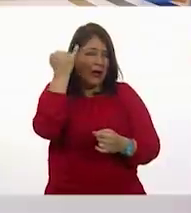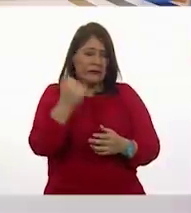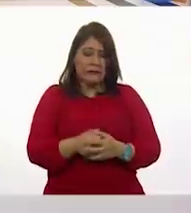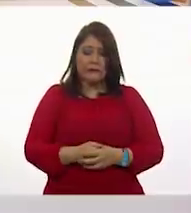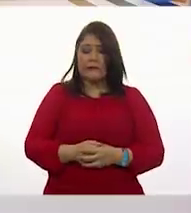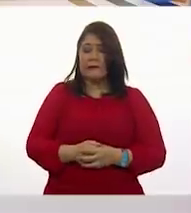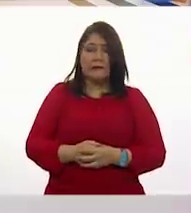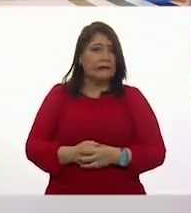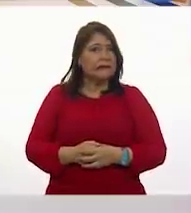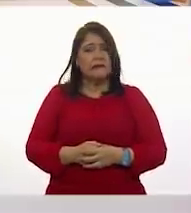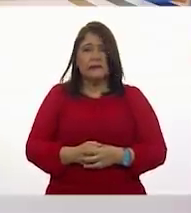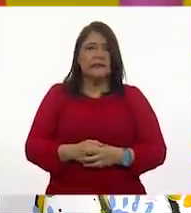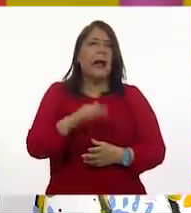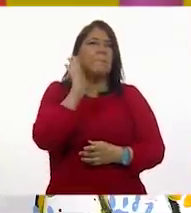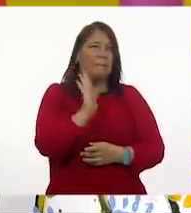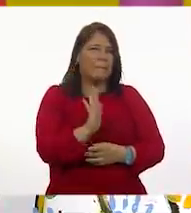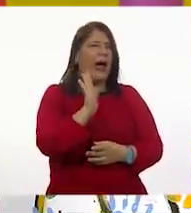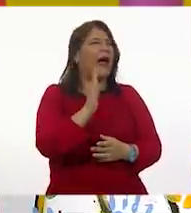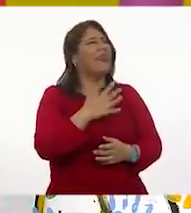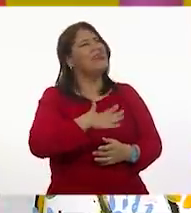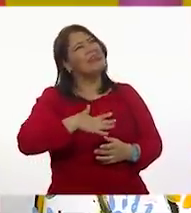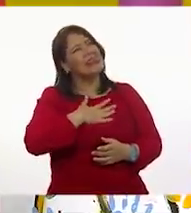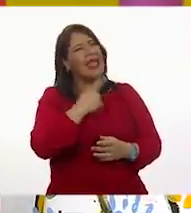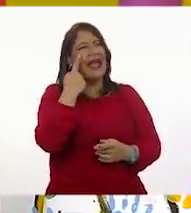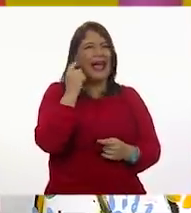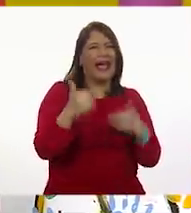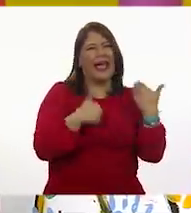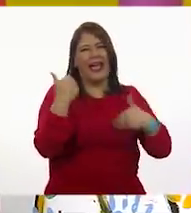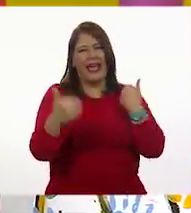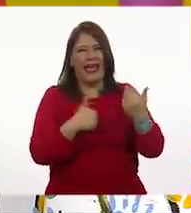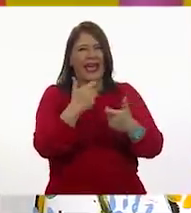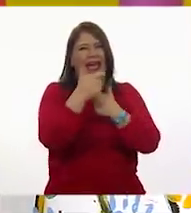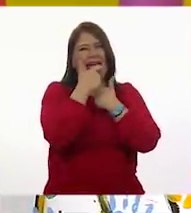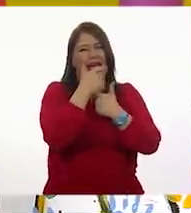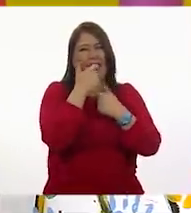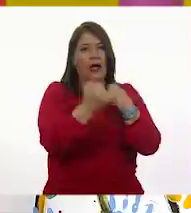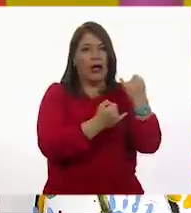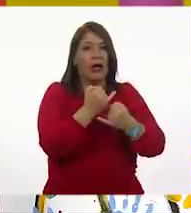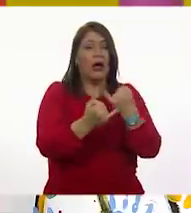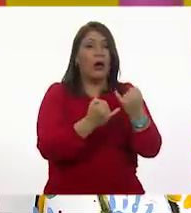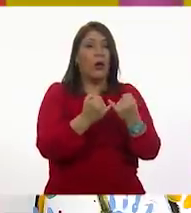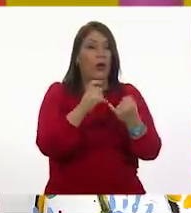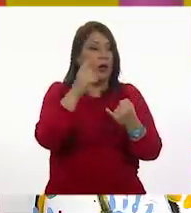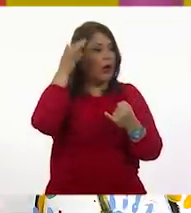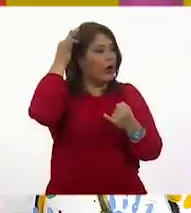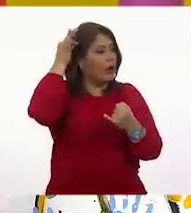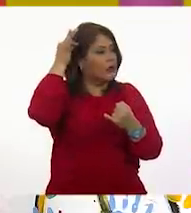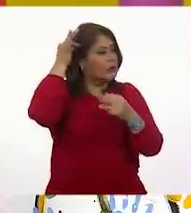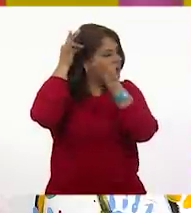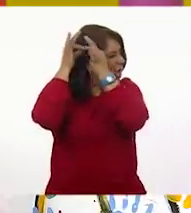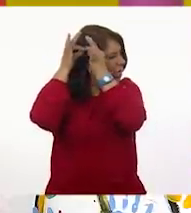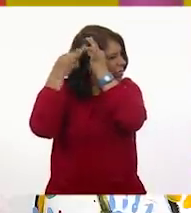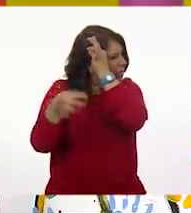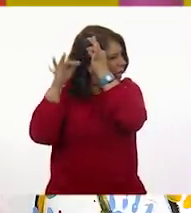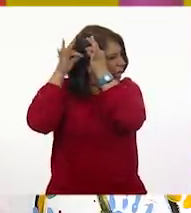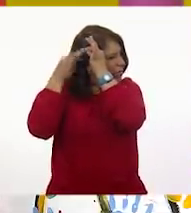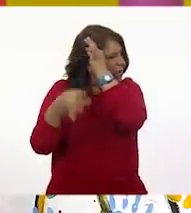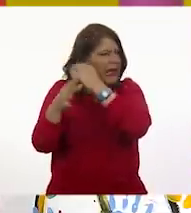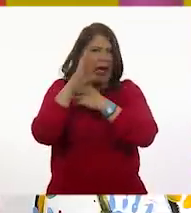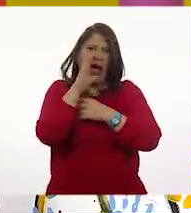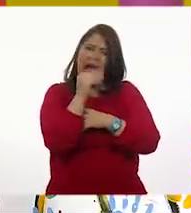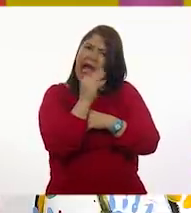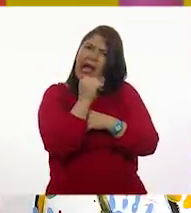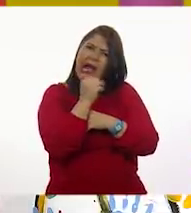ay! Parecía un juego divertido y reían, pero cuando quisieron quitarse la plastilina,